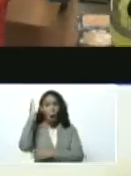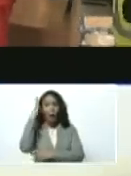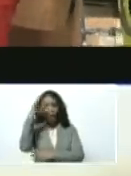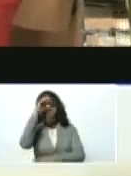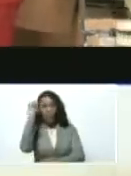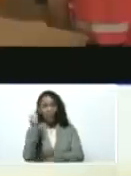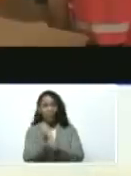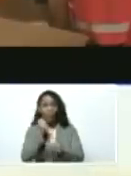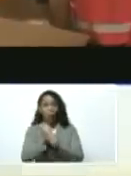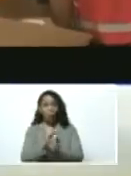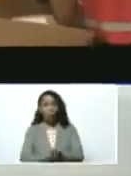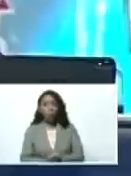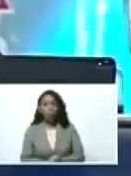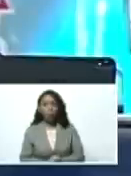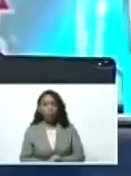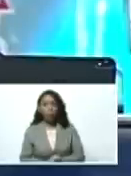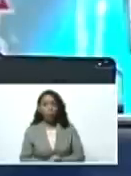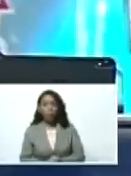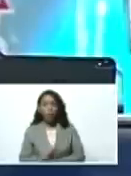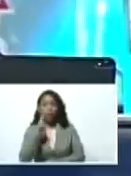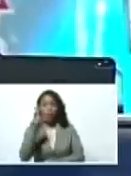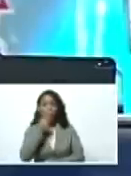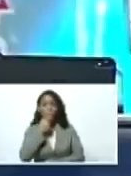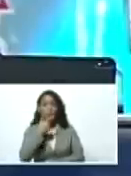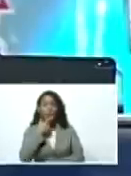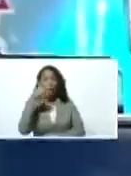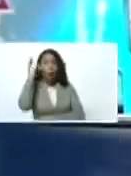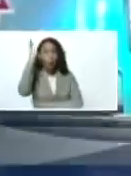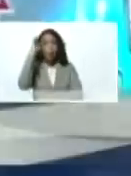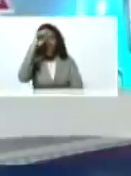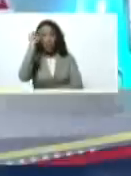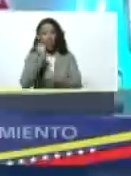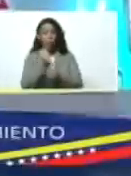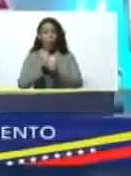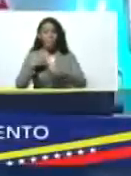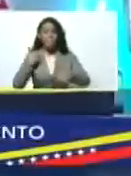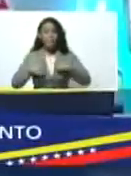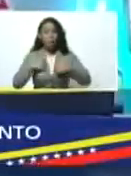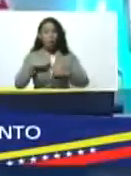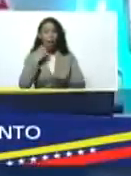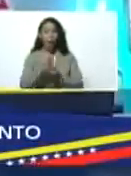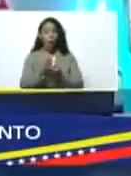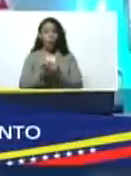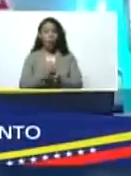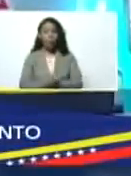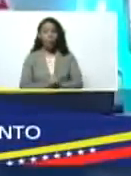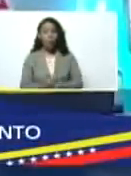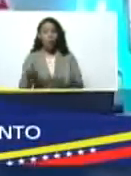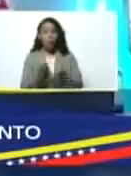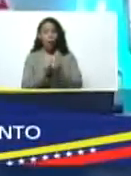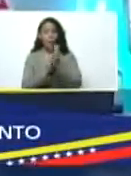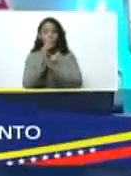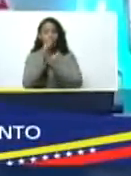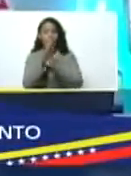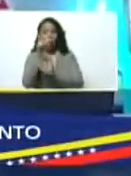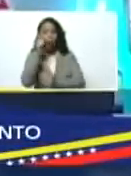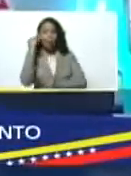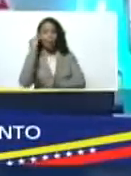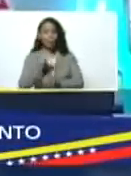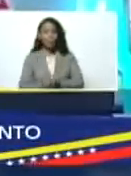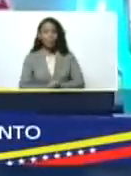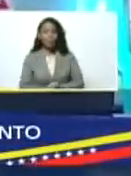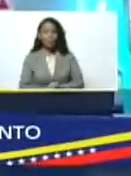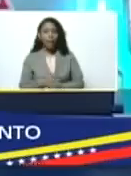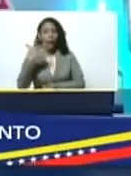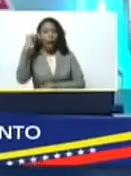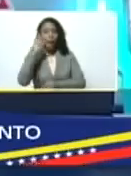de trabajo y una bonita jornada de trabajo del miércoles de economía con emprendedores y emprendedoras. Hay